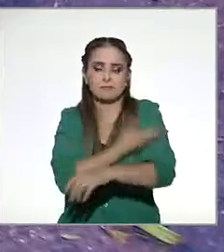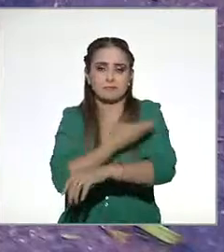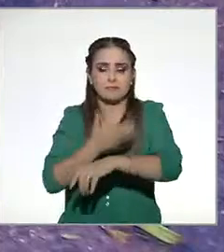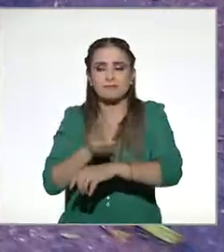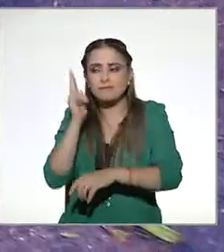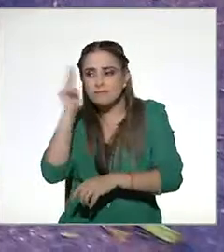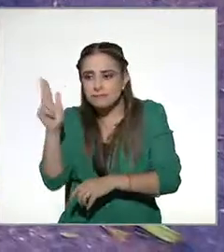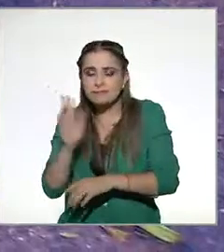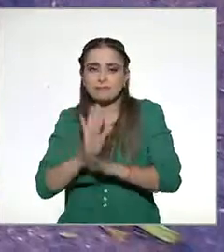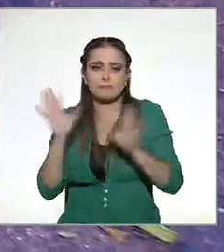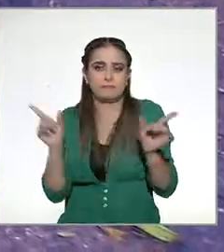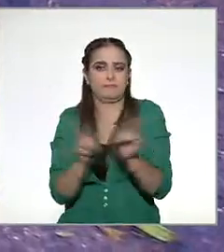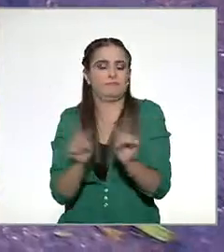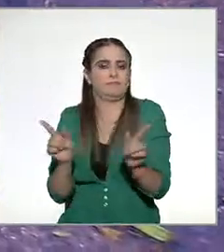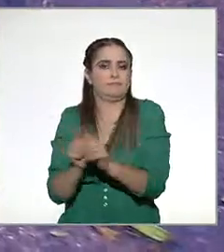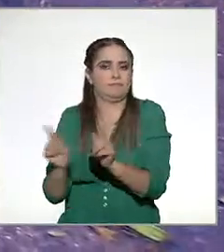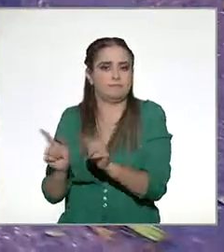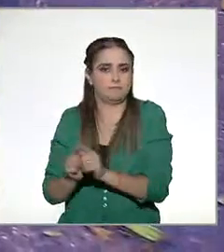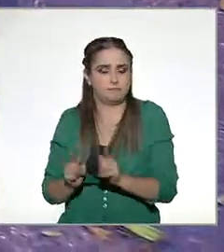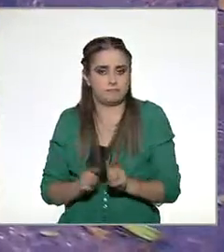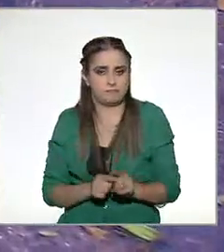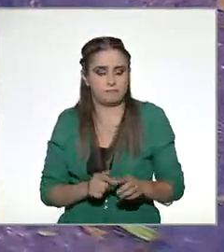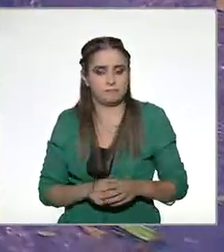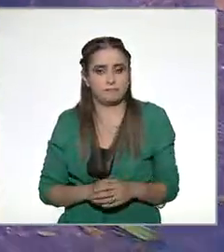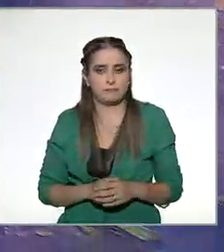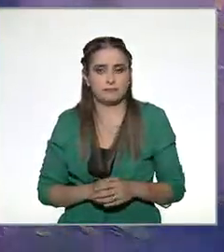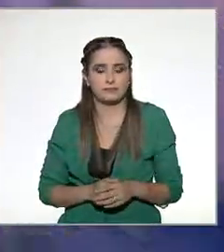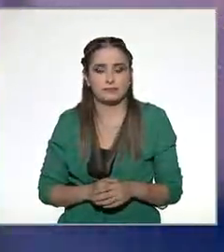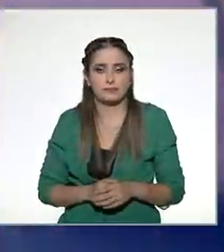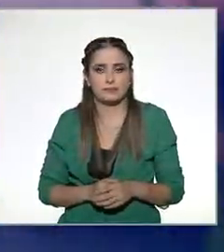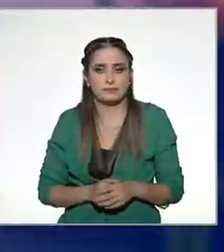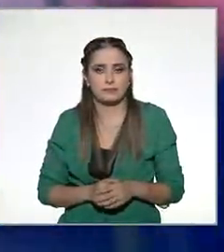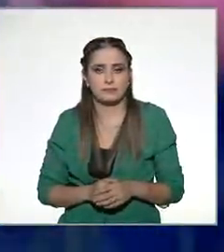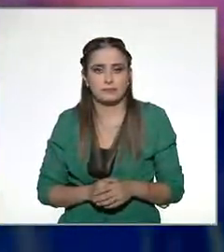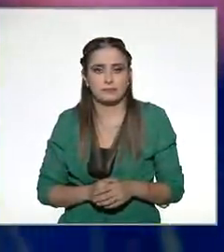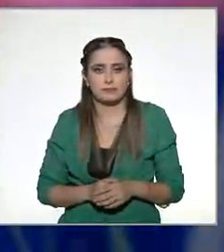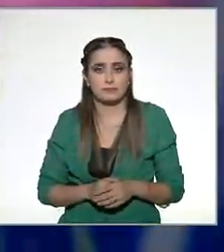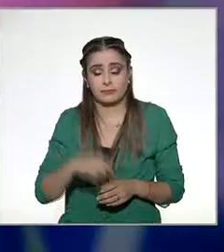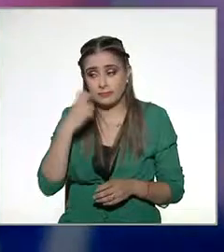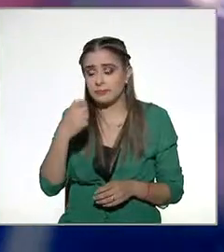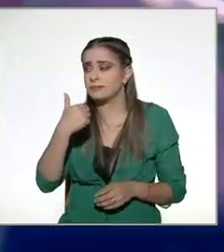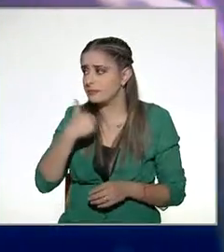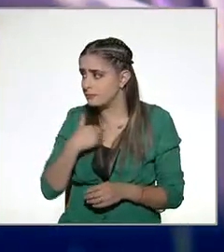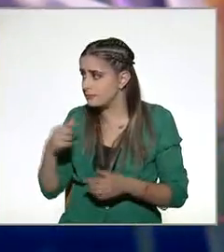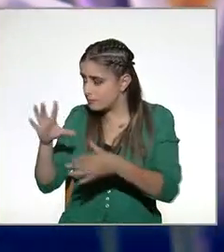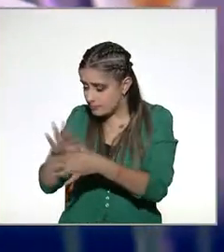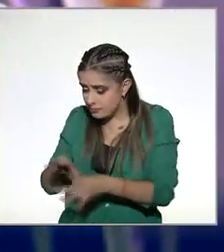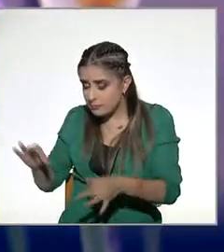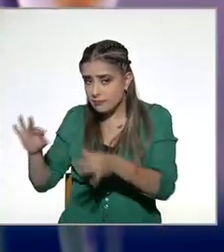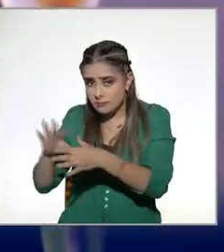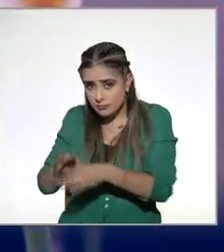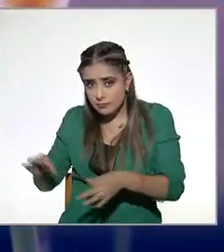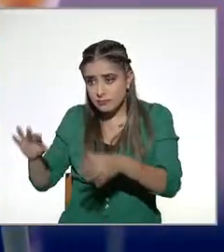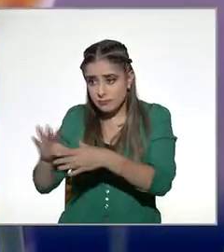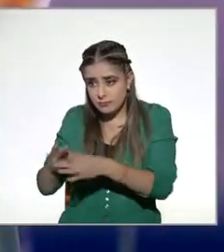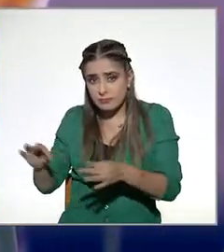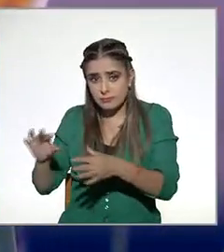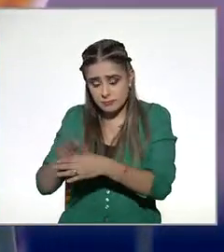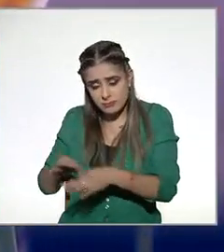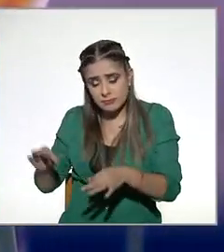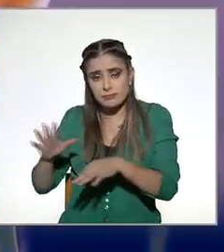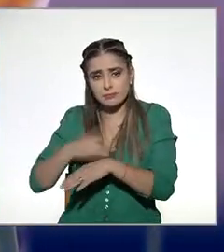en clase. Yo creo que de alguna manera se lo he transmitido yo, porque bueno, también